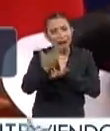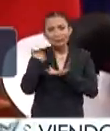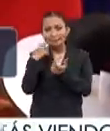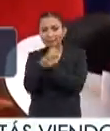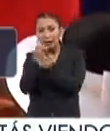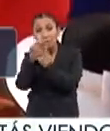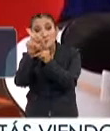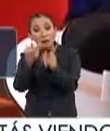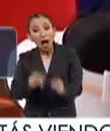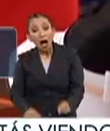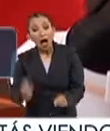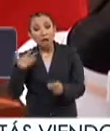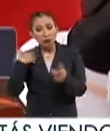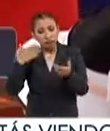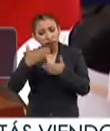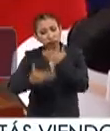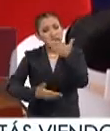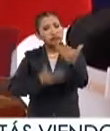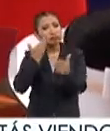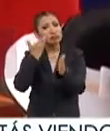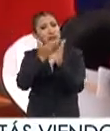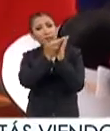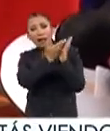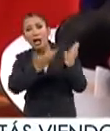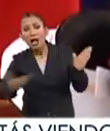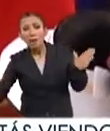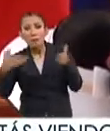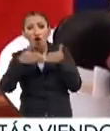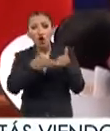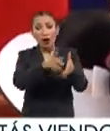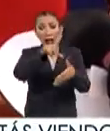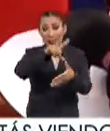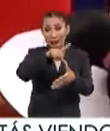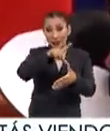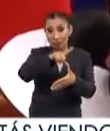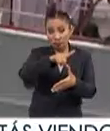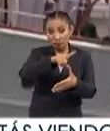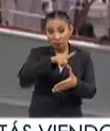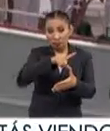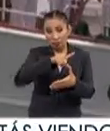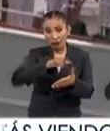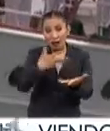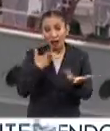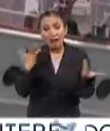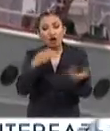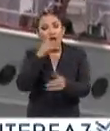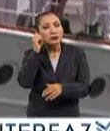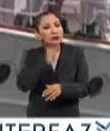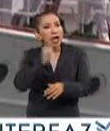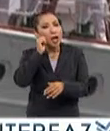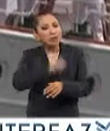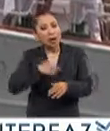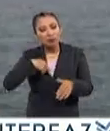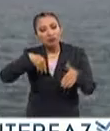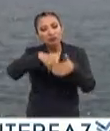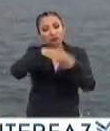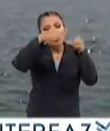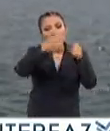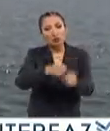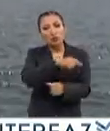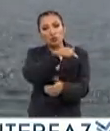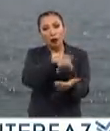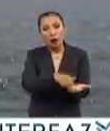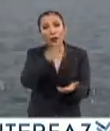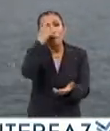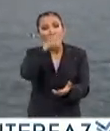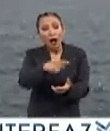concordia y paz que han soplado durante este evento náutico latinoamericano nos llevaron en todo momento a puerto seguro,